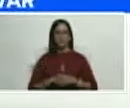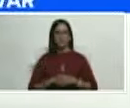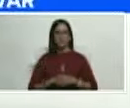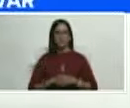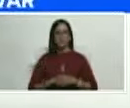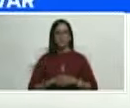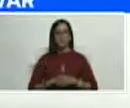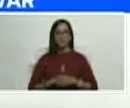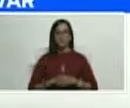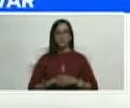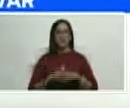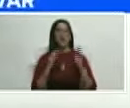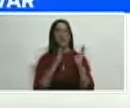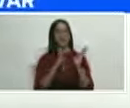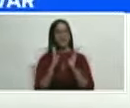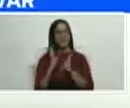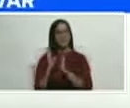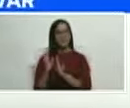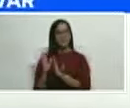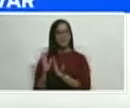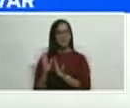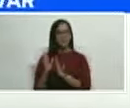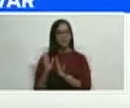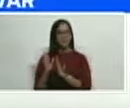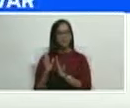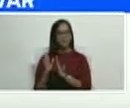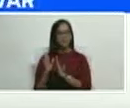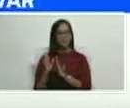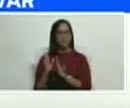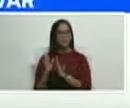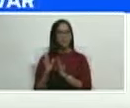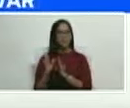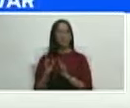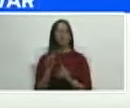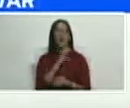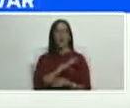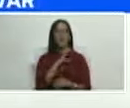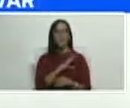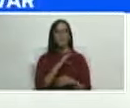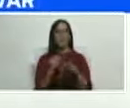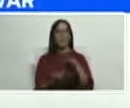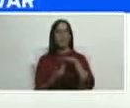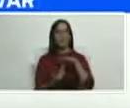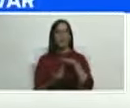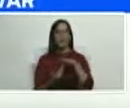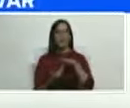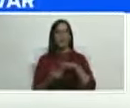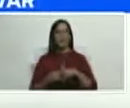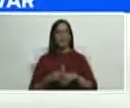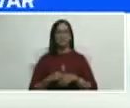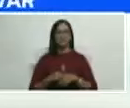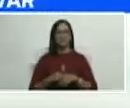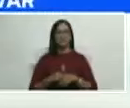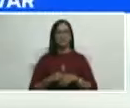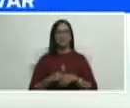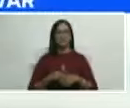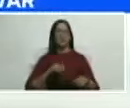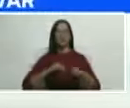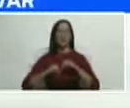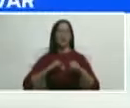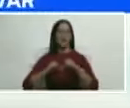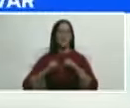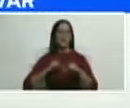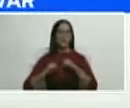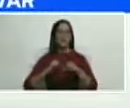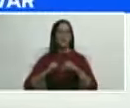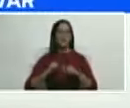sánche organizaré organizaré los comités de base los comités los movimientos